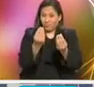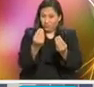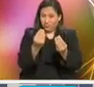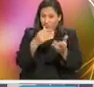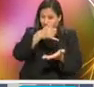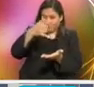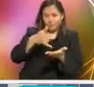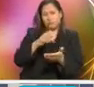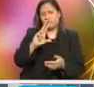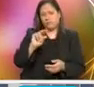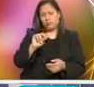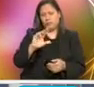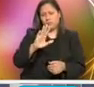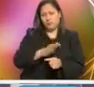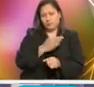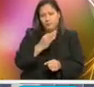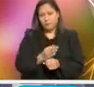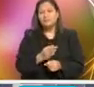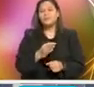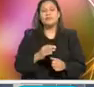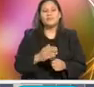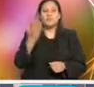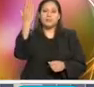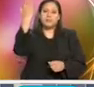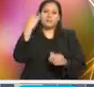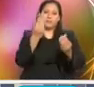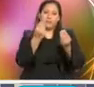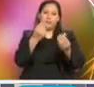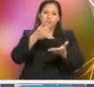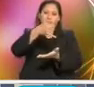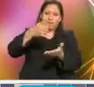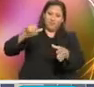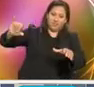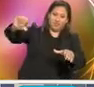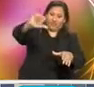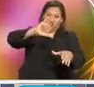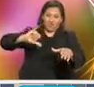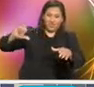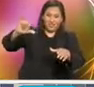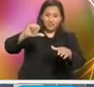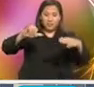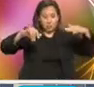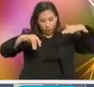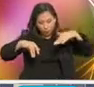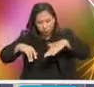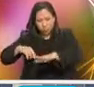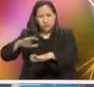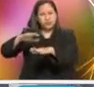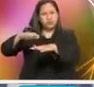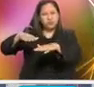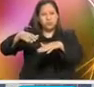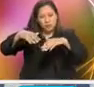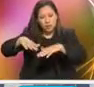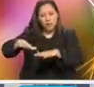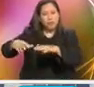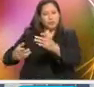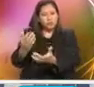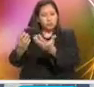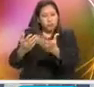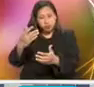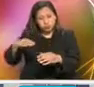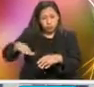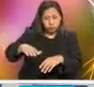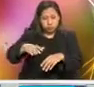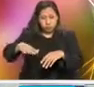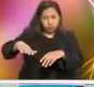demasiado aceite, ¿sí? La idea, Claro. pues bueno, antes utilizaba que ponías a freír lo que sea que fueras a empanizar y lo ponías a nadar,